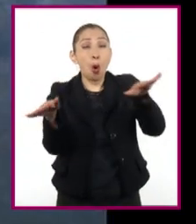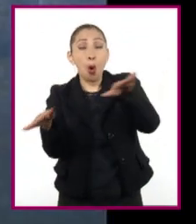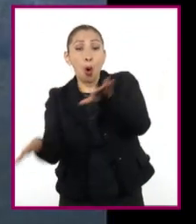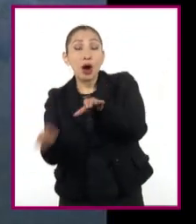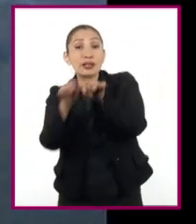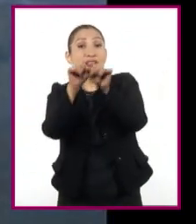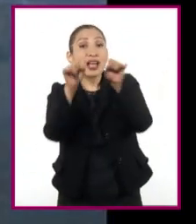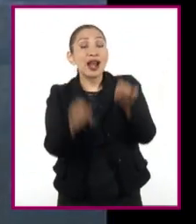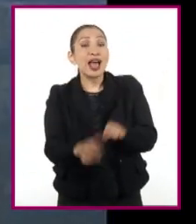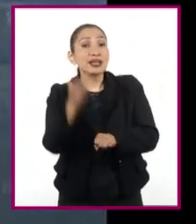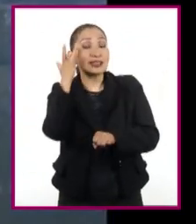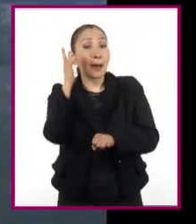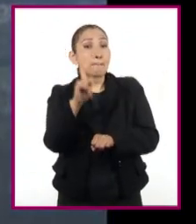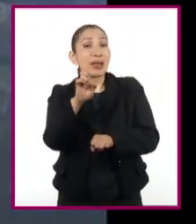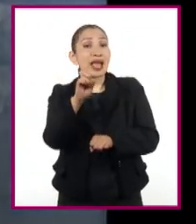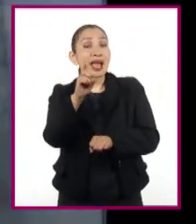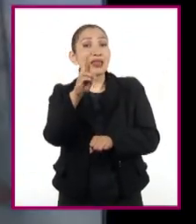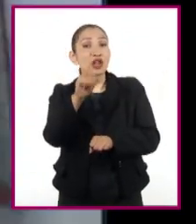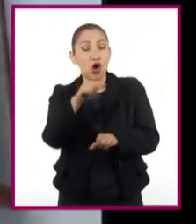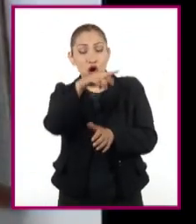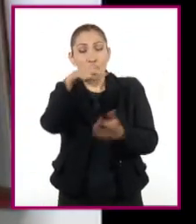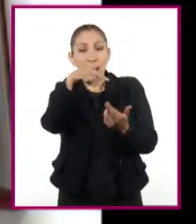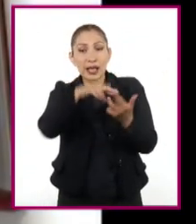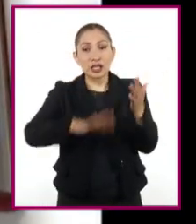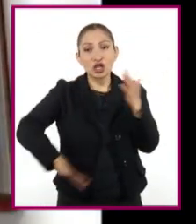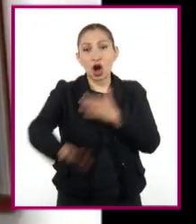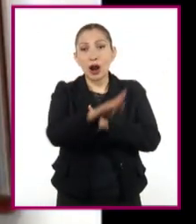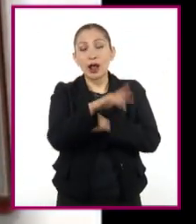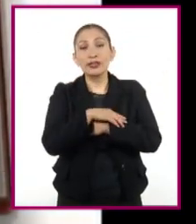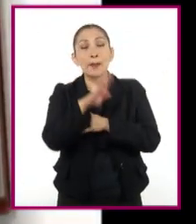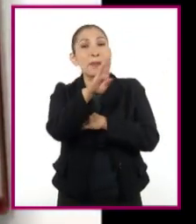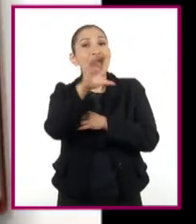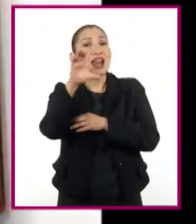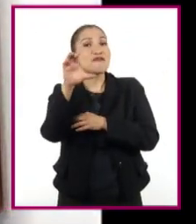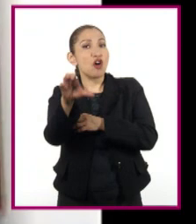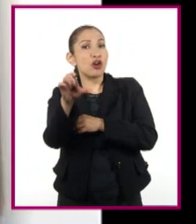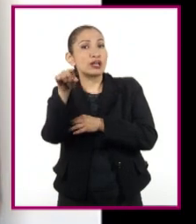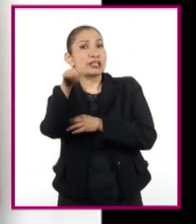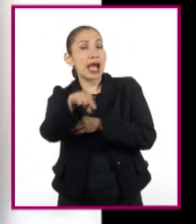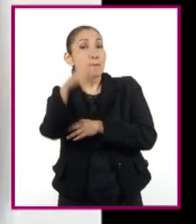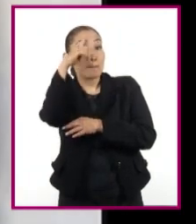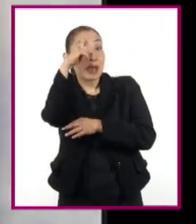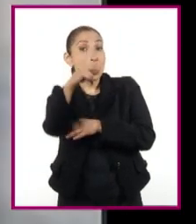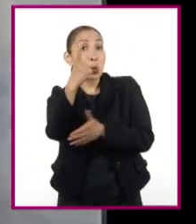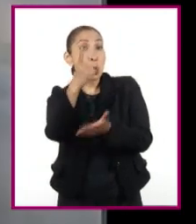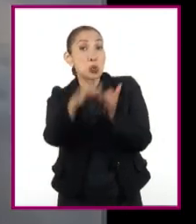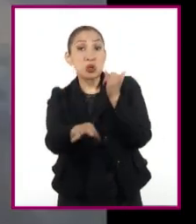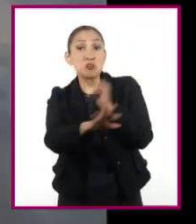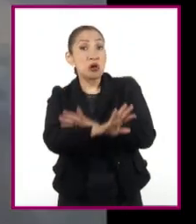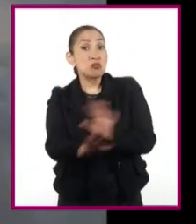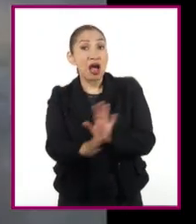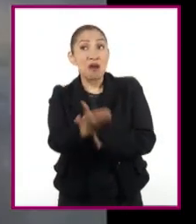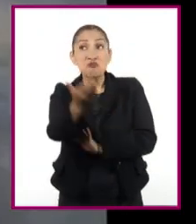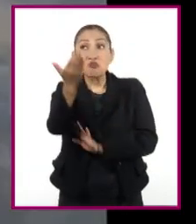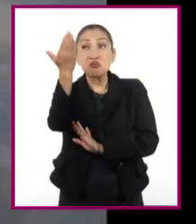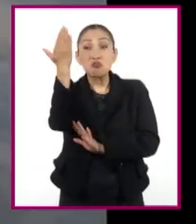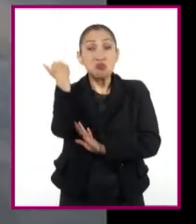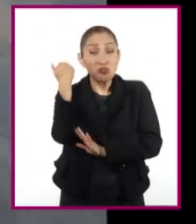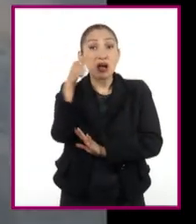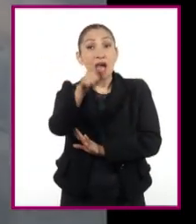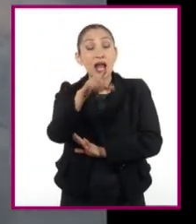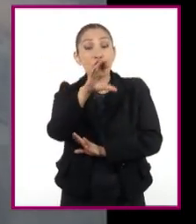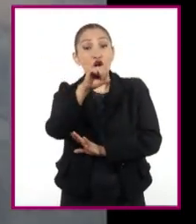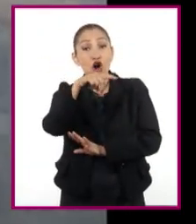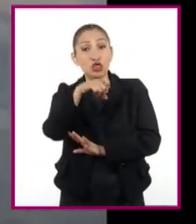la Sierra de San Pedro Mártir, en la región norte de la península de Baja California, en México. En aquella época,